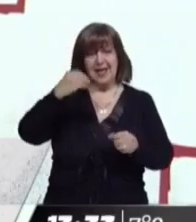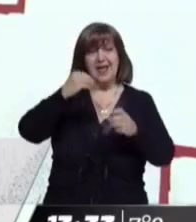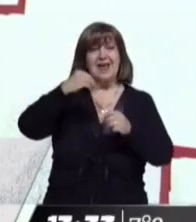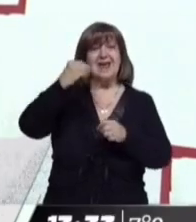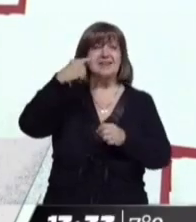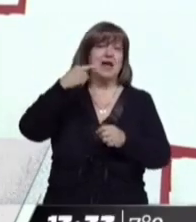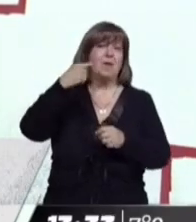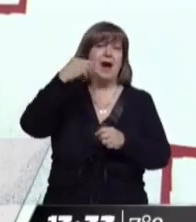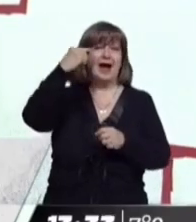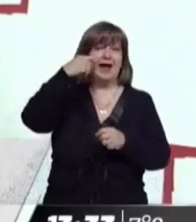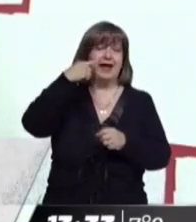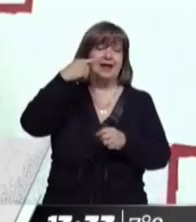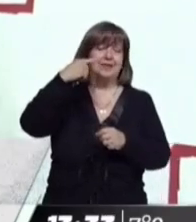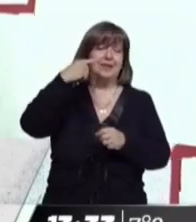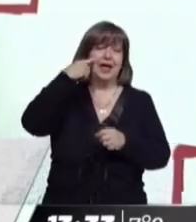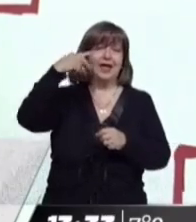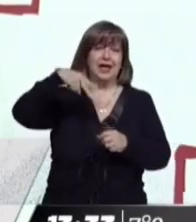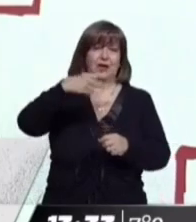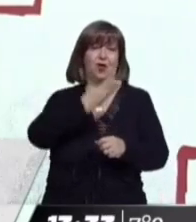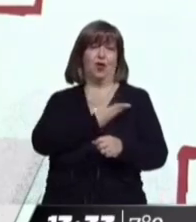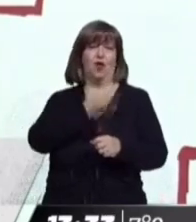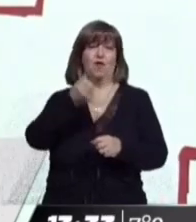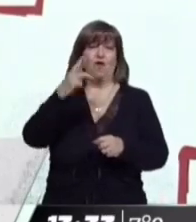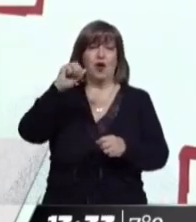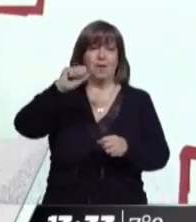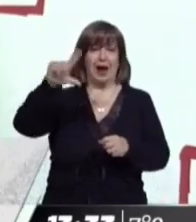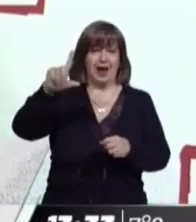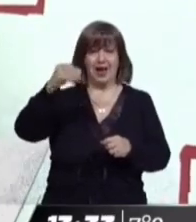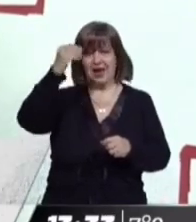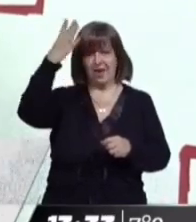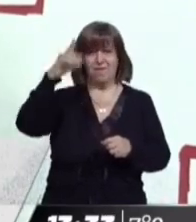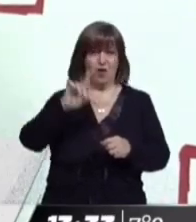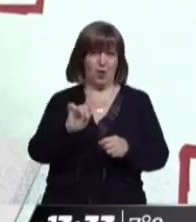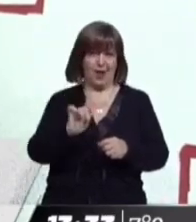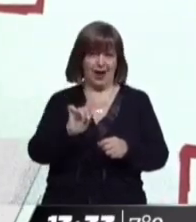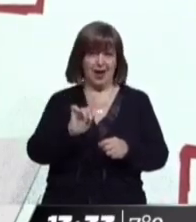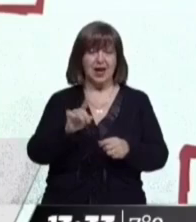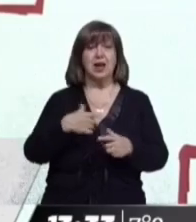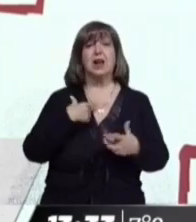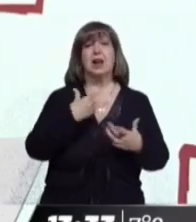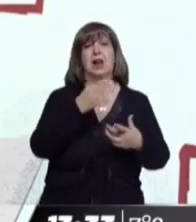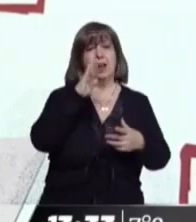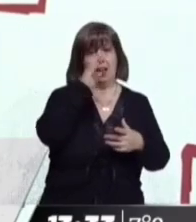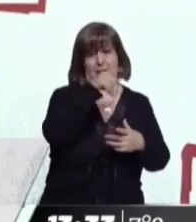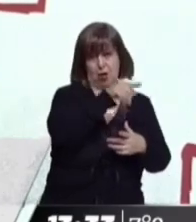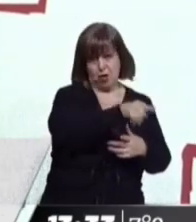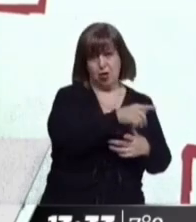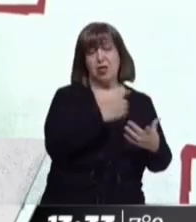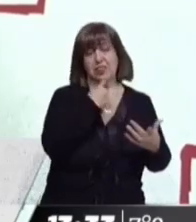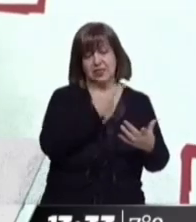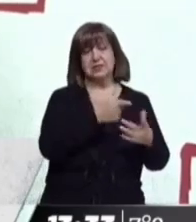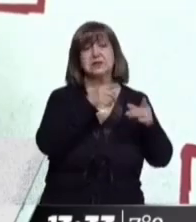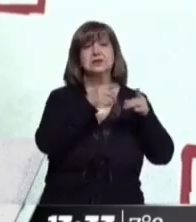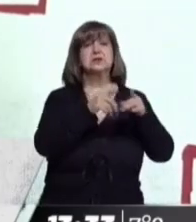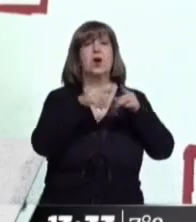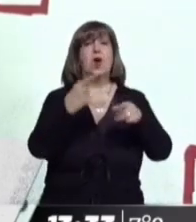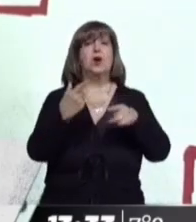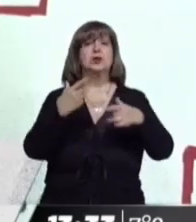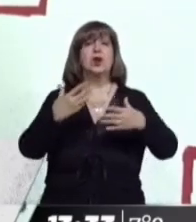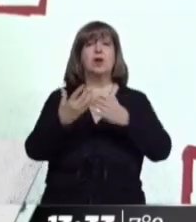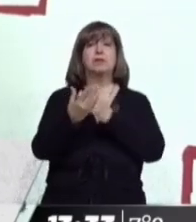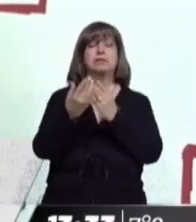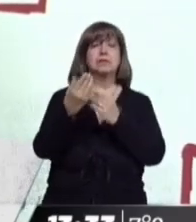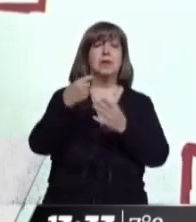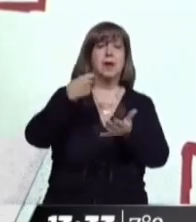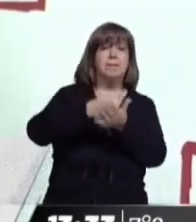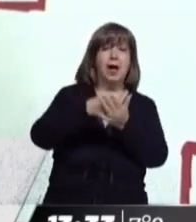que no están asistidos por el estado eh personas que tienen alquileres personas que tienen situaciones de salud que les